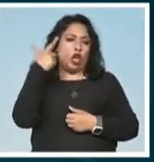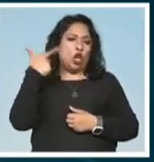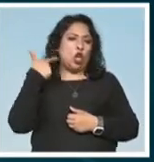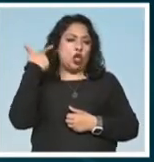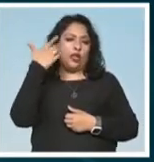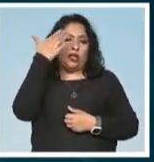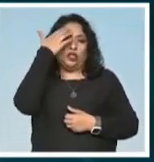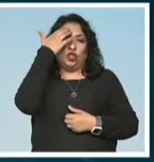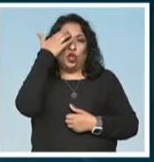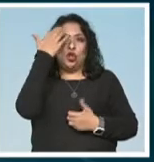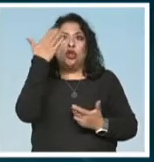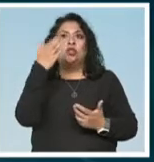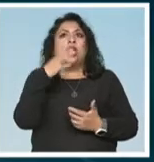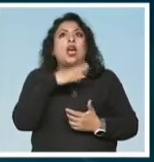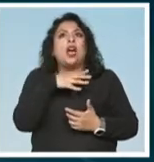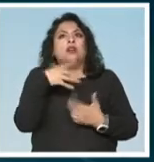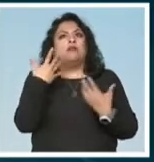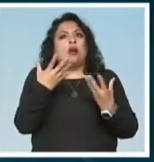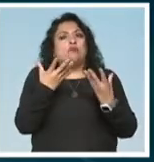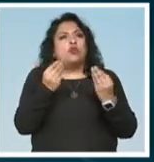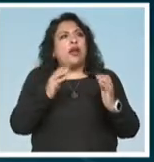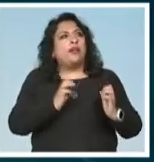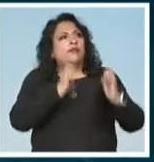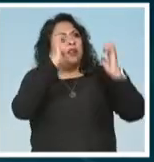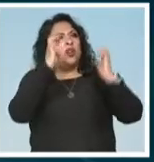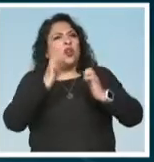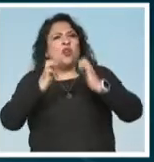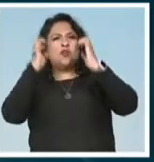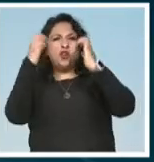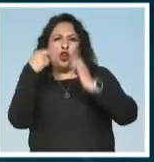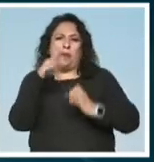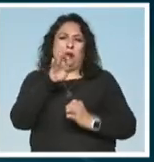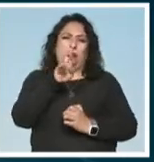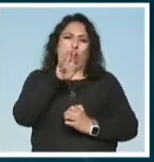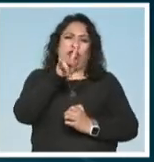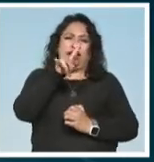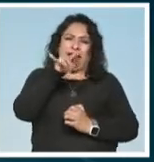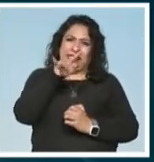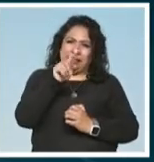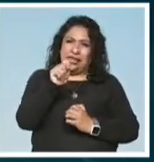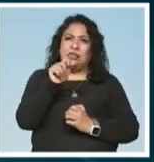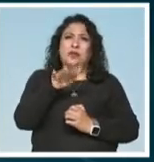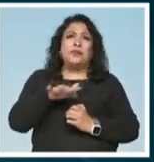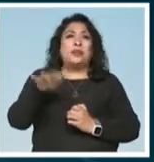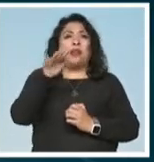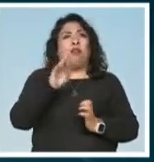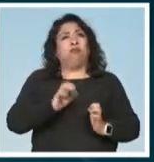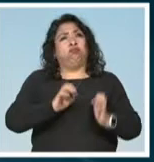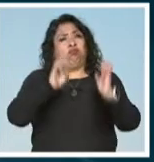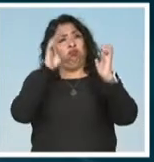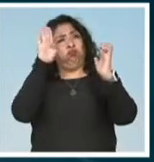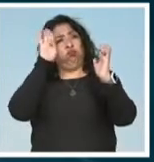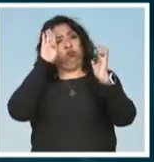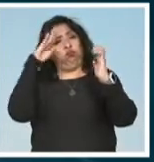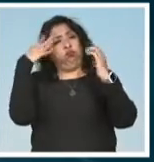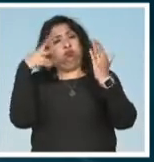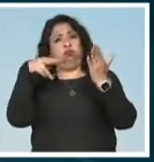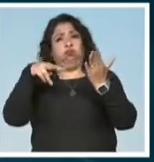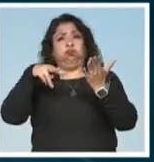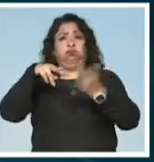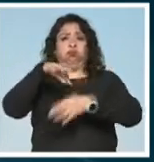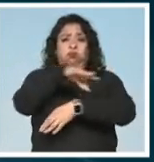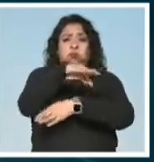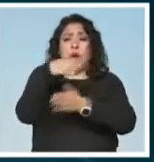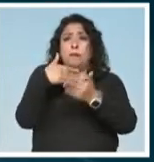Londres, que es conocida por tener un gran número de edificios brutalistas en su paisaje urbano. Estos colosos de la arquitectura moderna, de